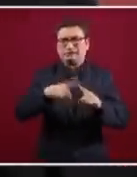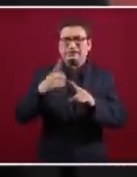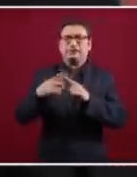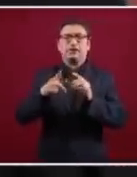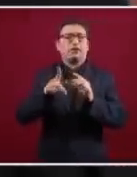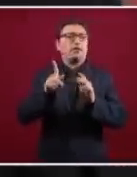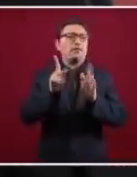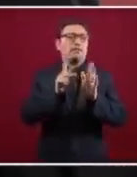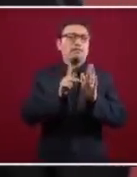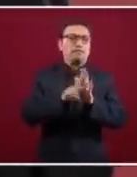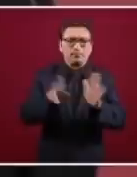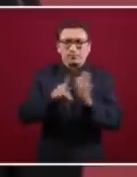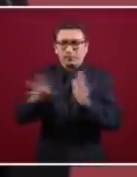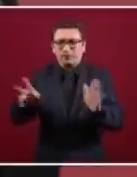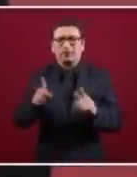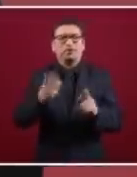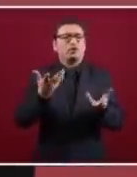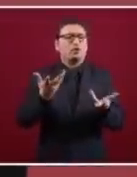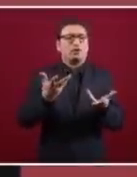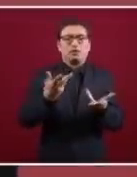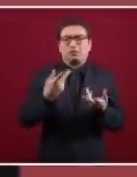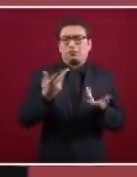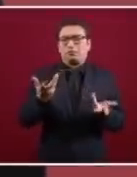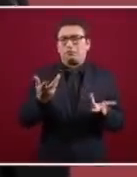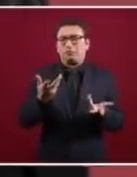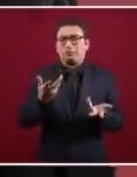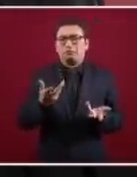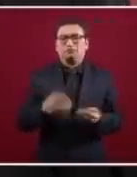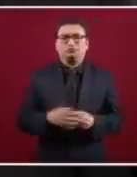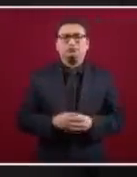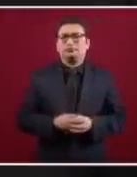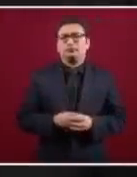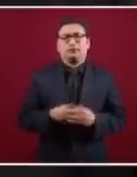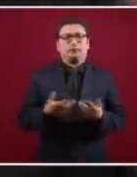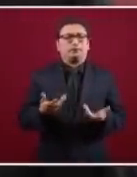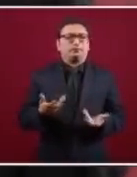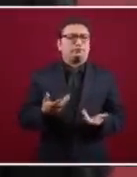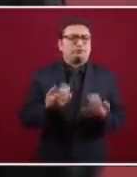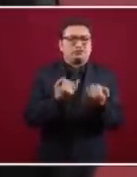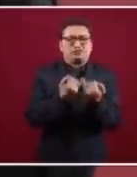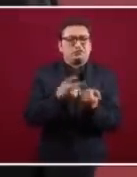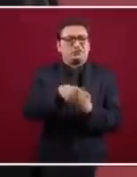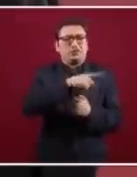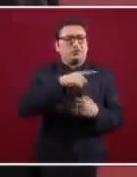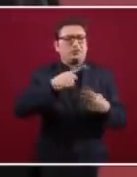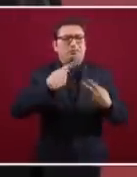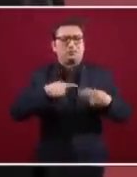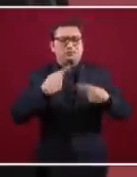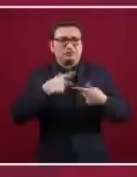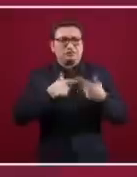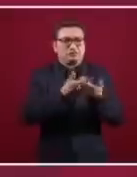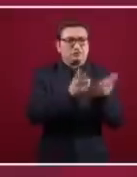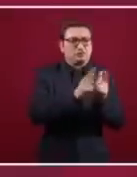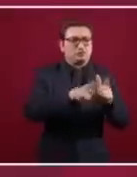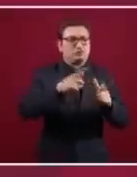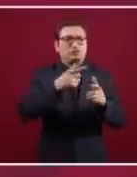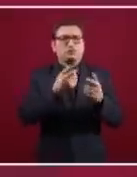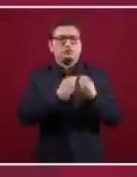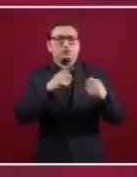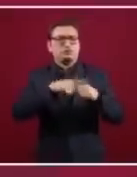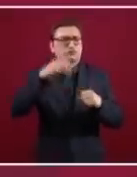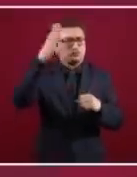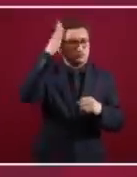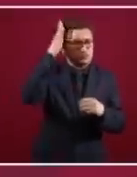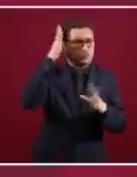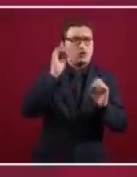periodistas y de de dirigentes sociales dirigentes